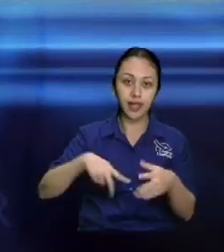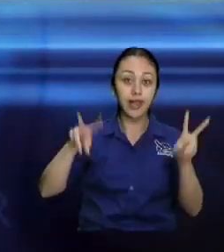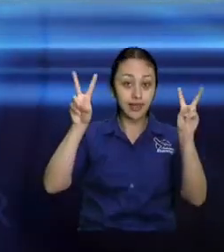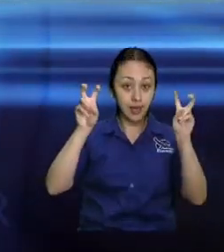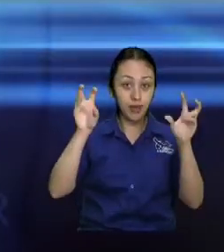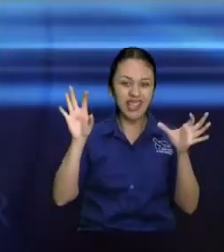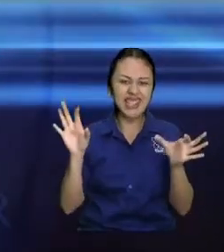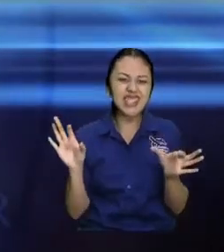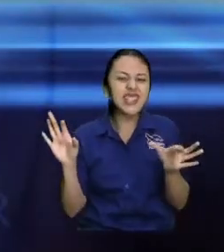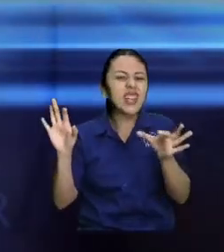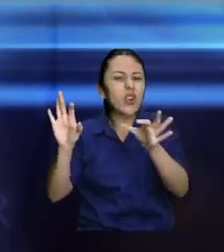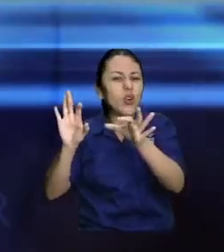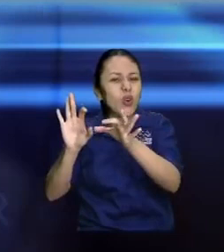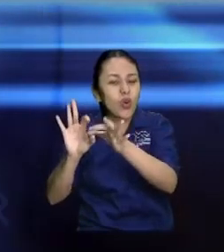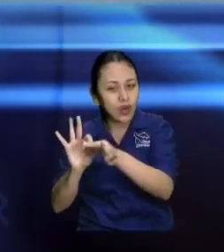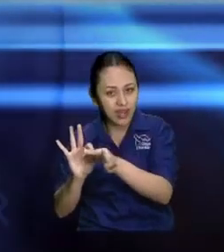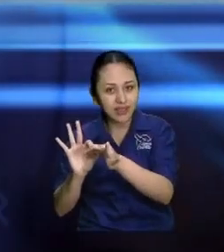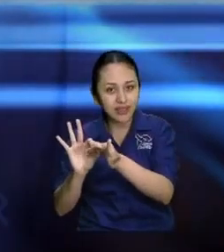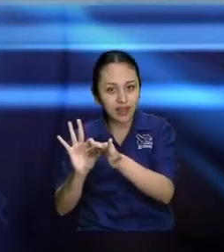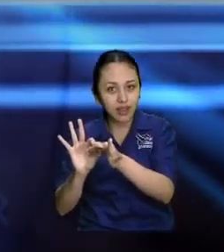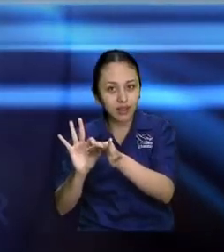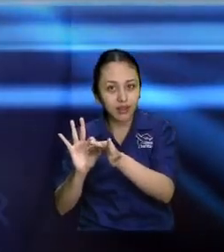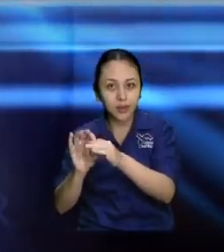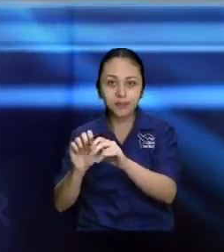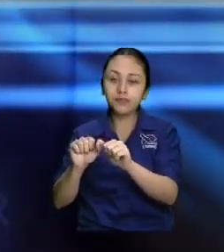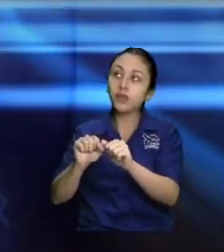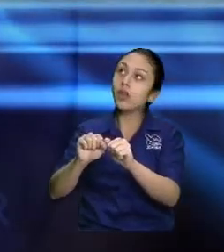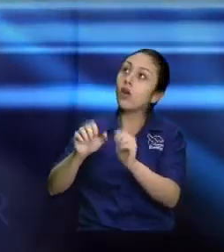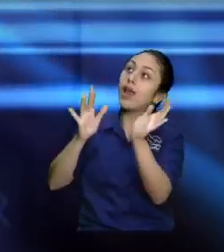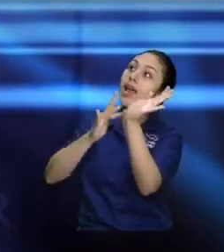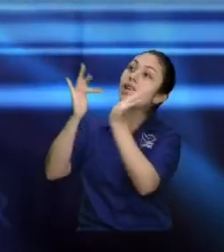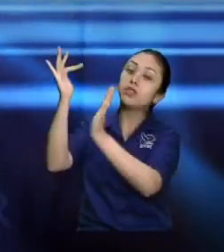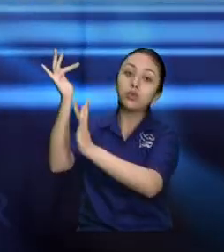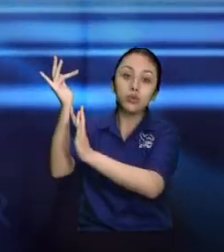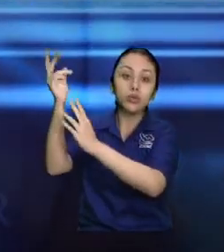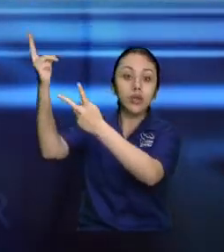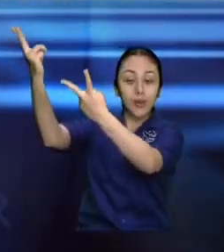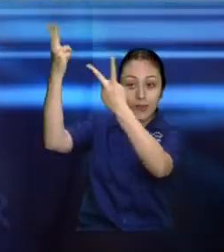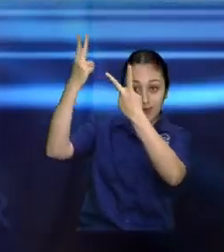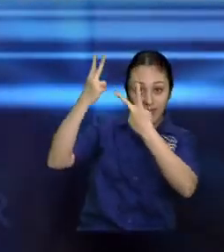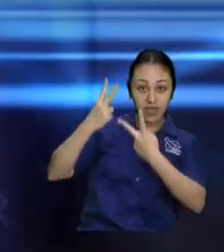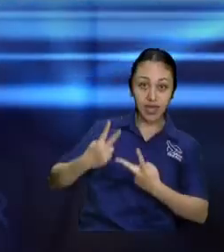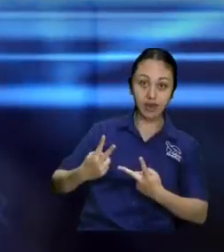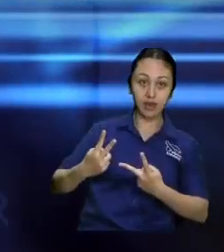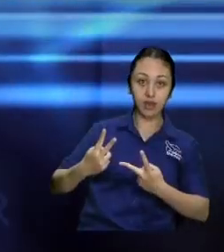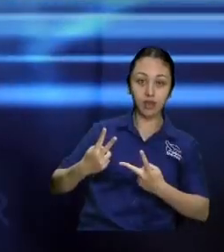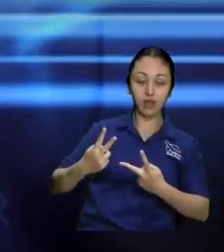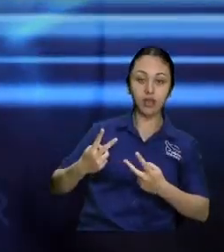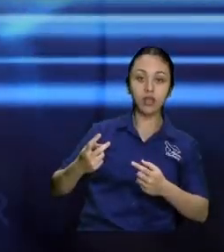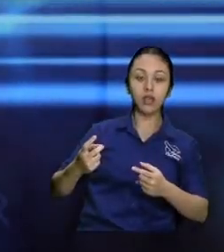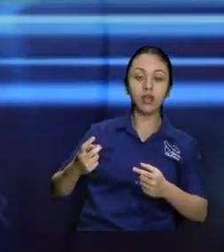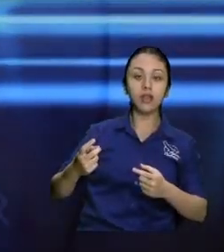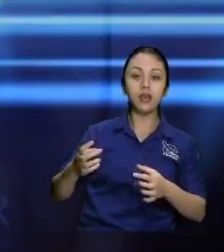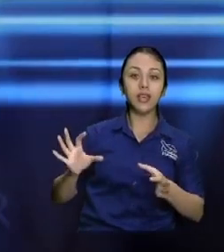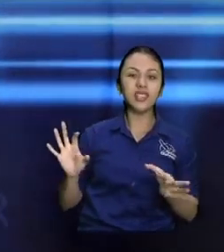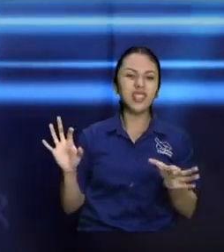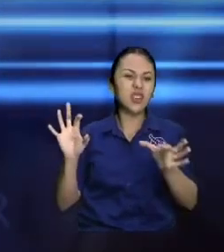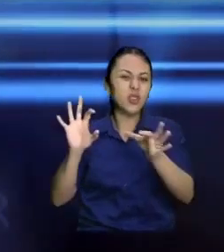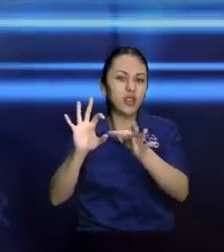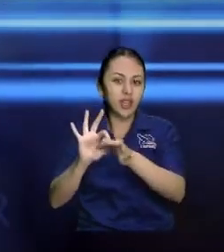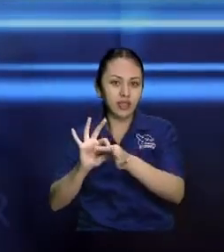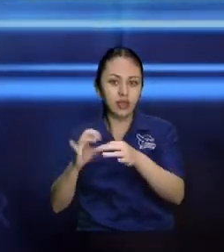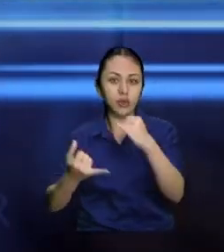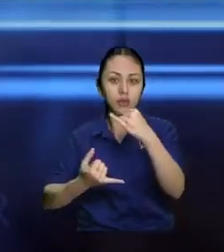pero íntimamente ligado. La venida del Señor, la parucía, la gran tribulación, todo está